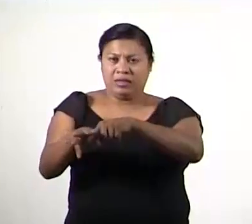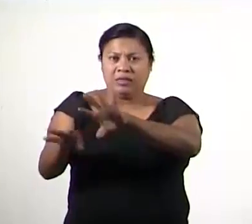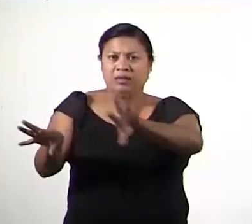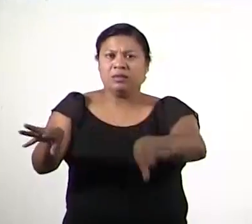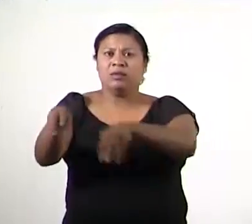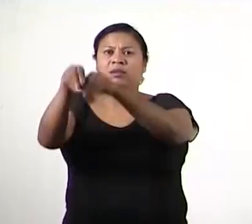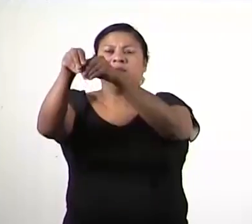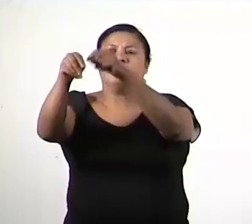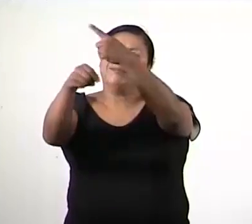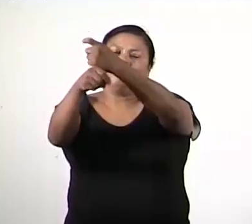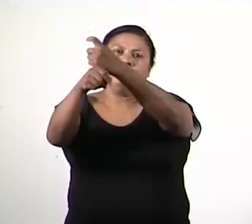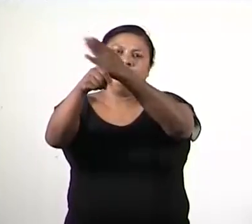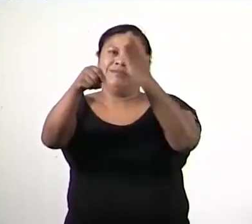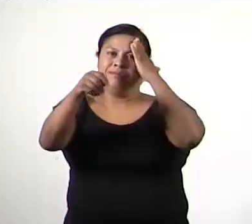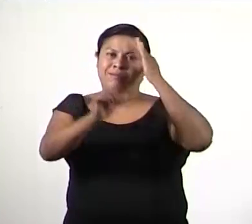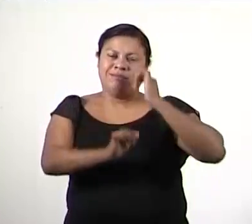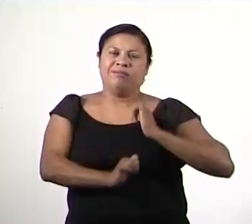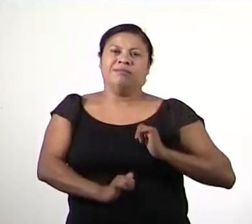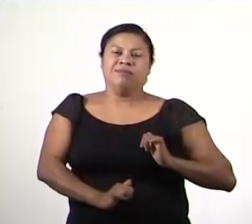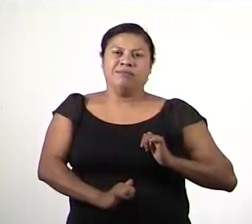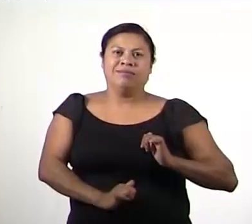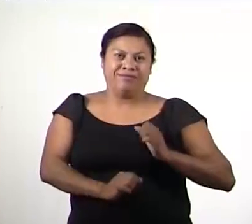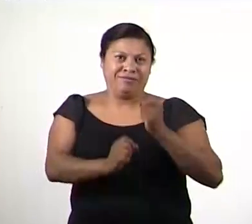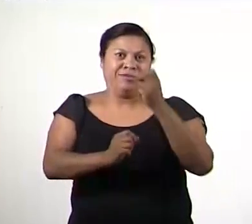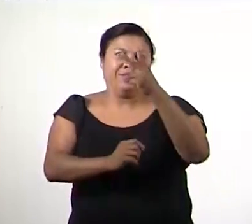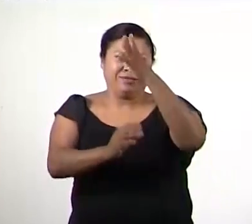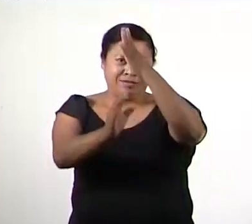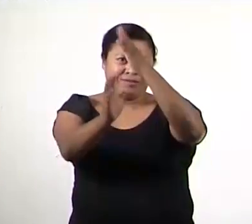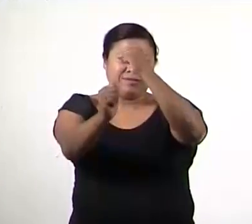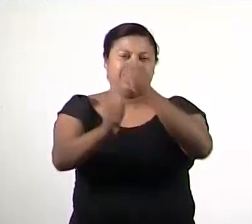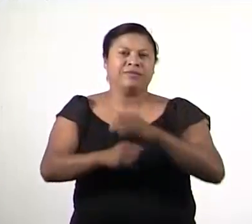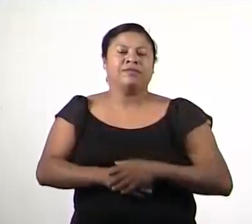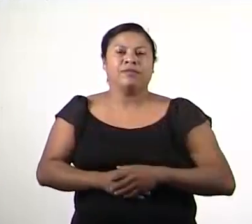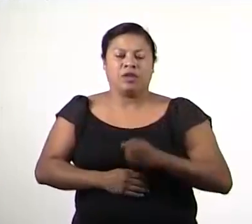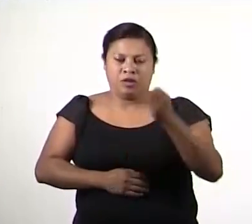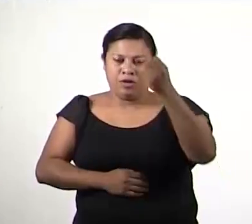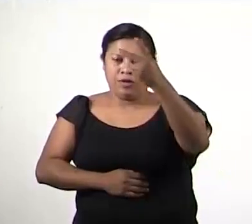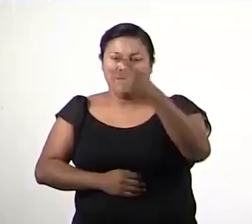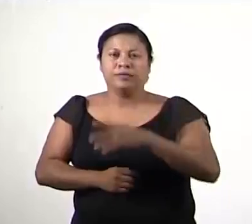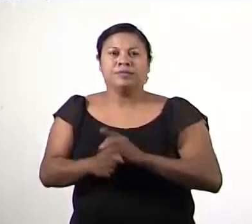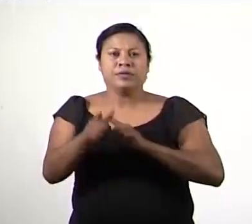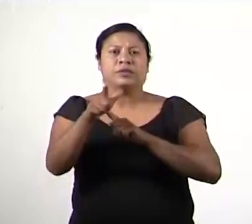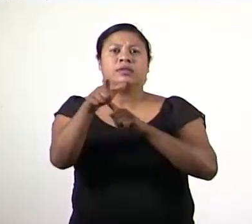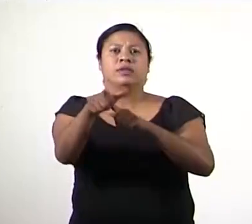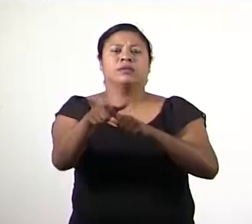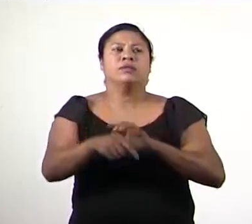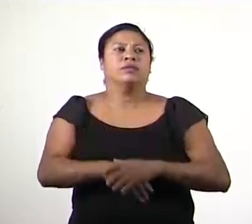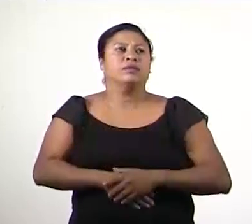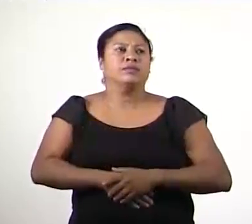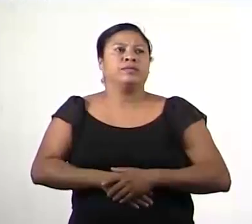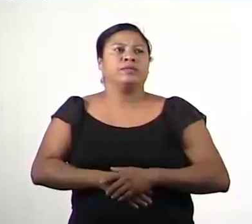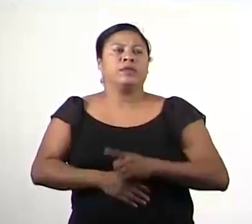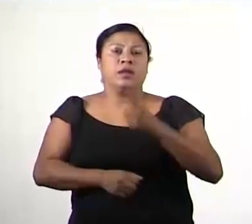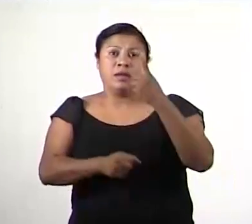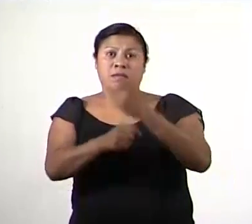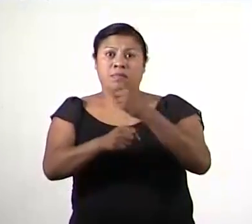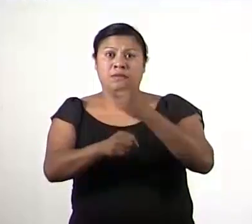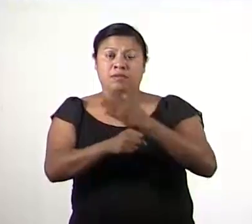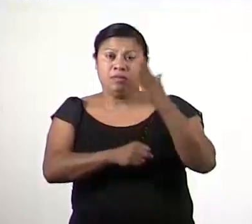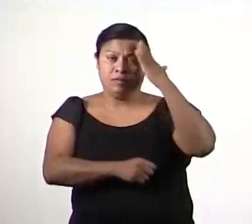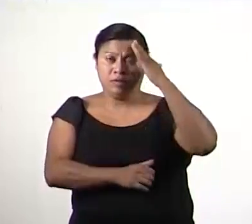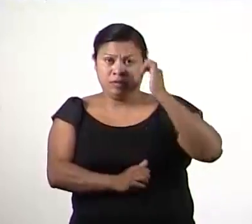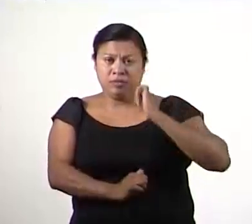a las ideas principales. ¿Estamos de acuerdo? Ok. Las ideas principales